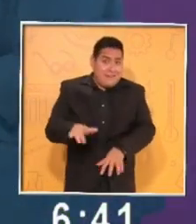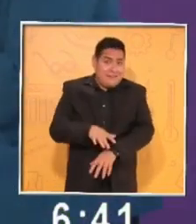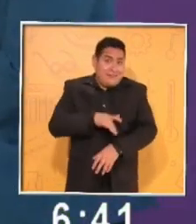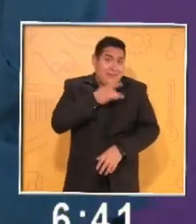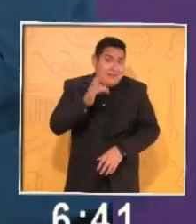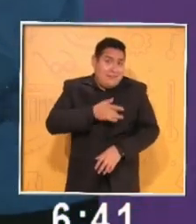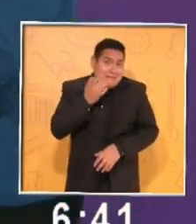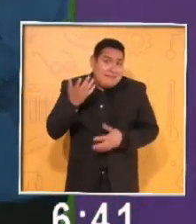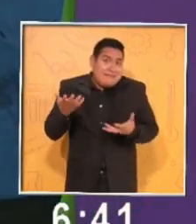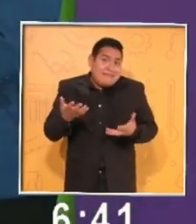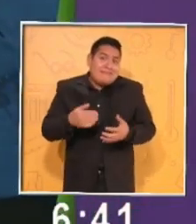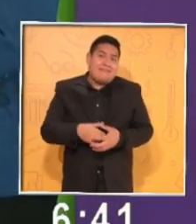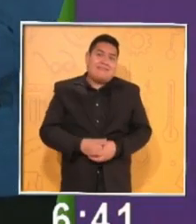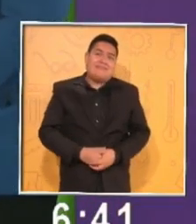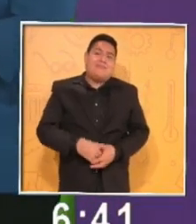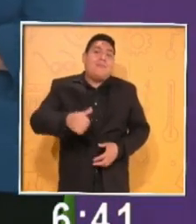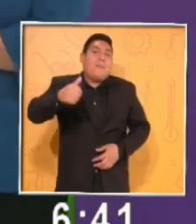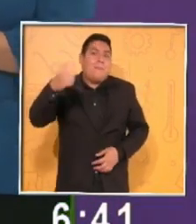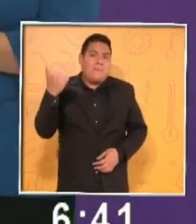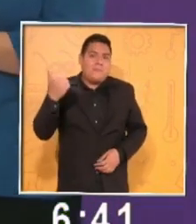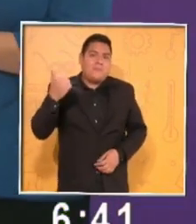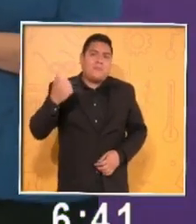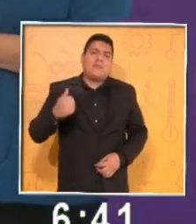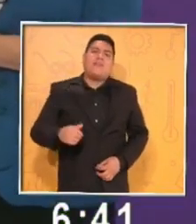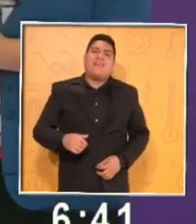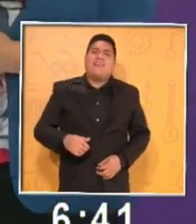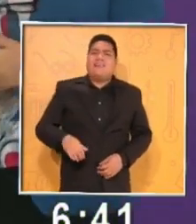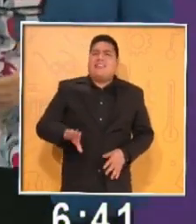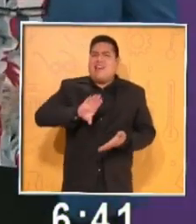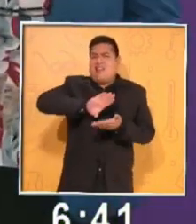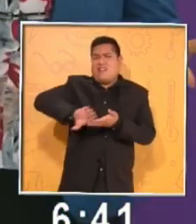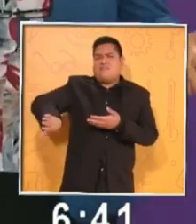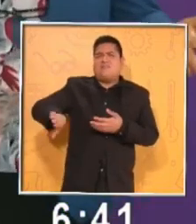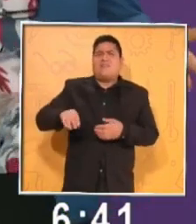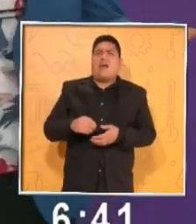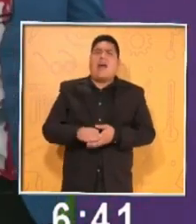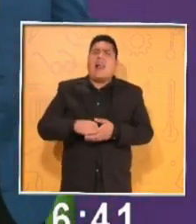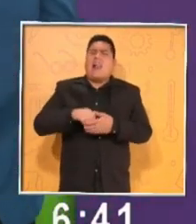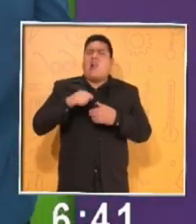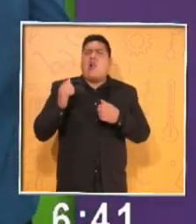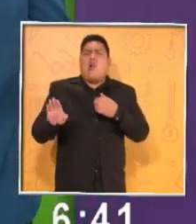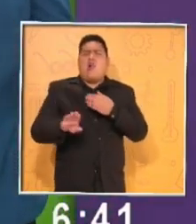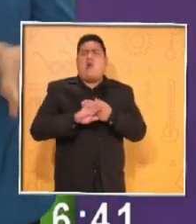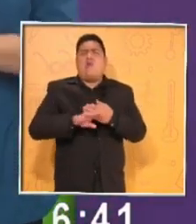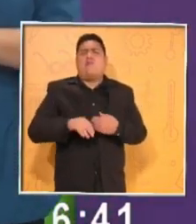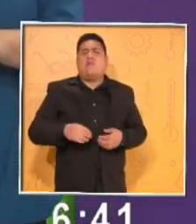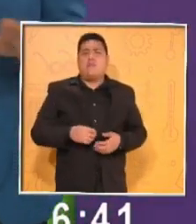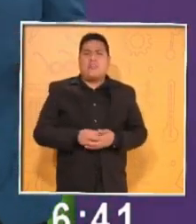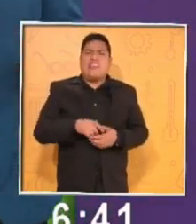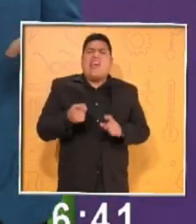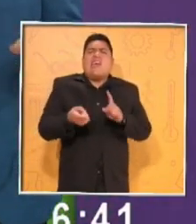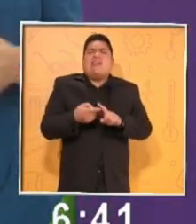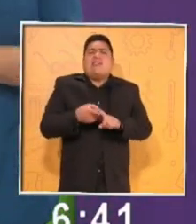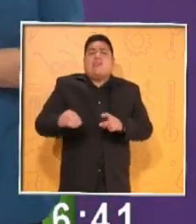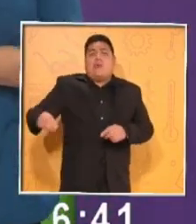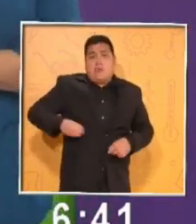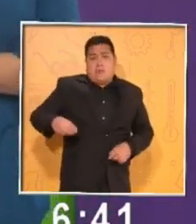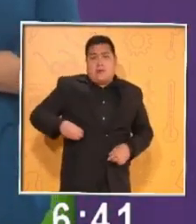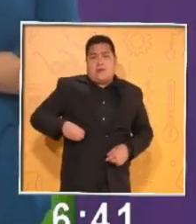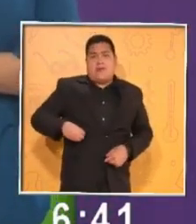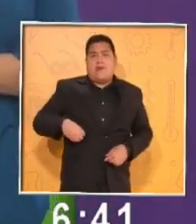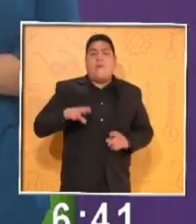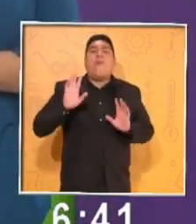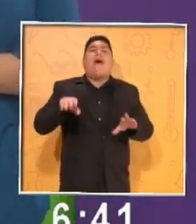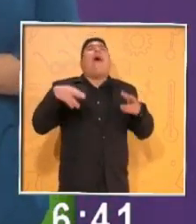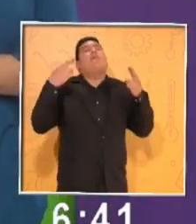obviamente. Otra, desacredito al oponente. ¿Y quién es el oponente en estos casos y el culpable de todo? Pues